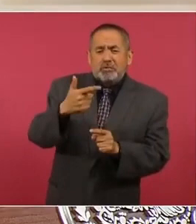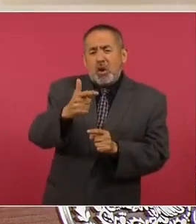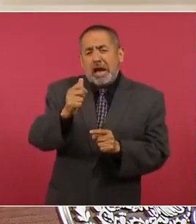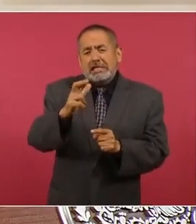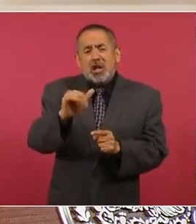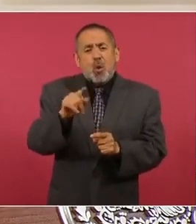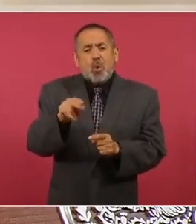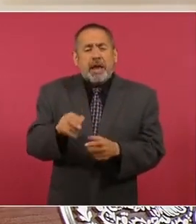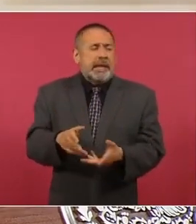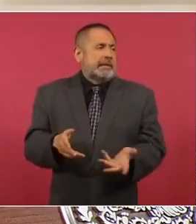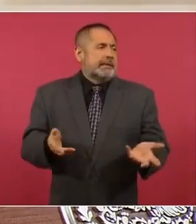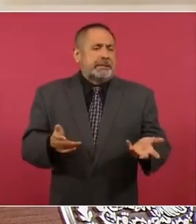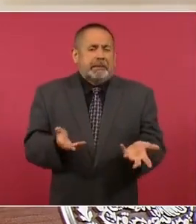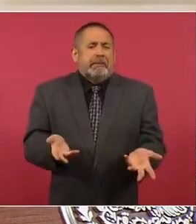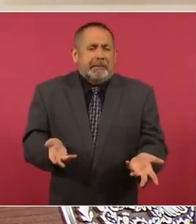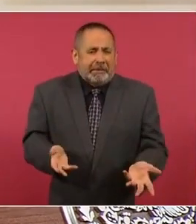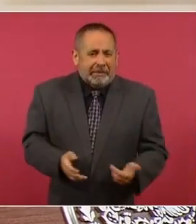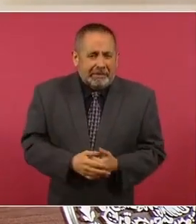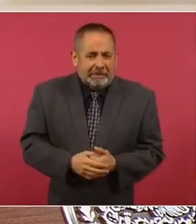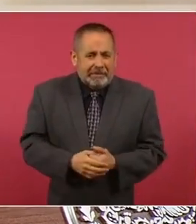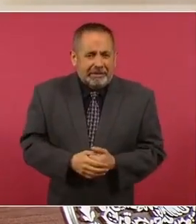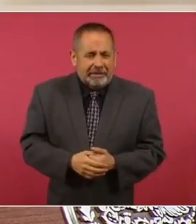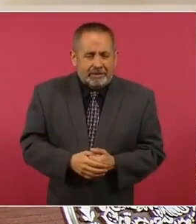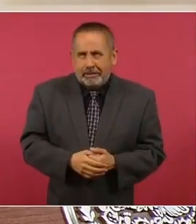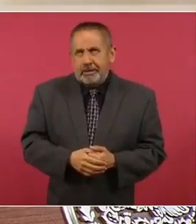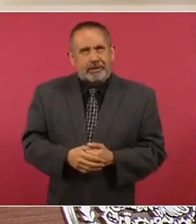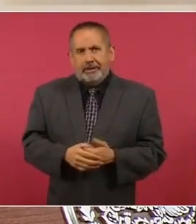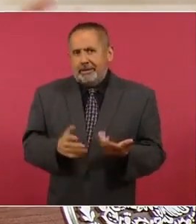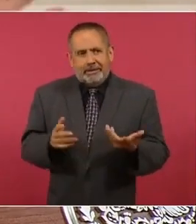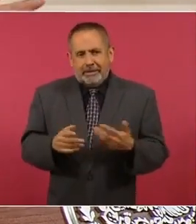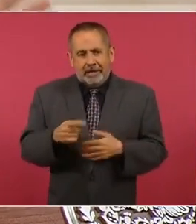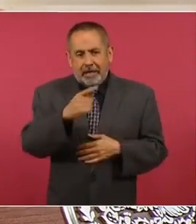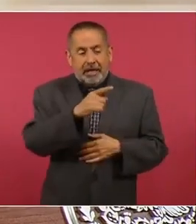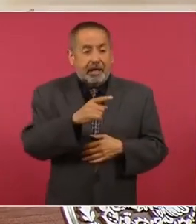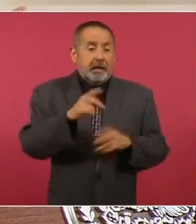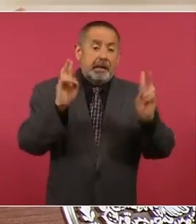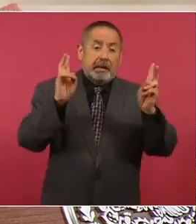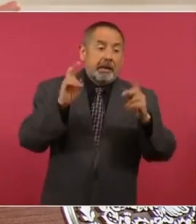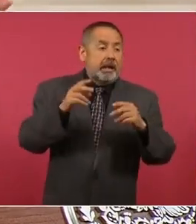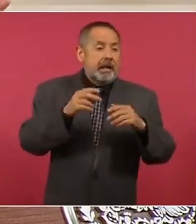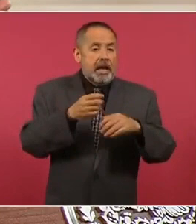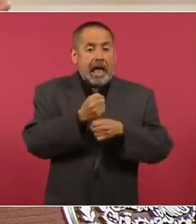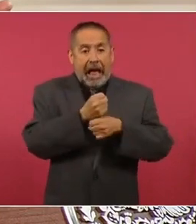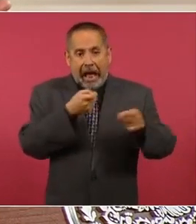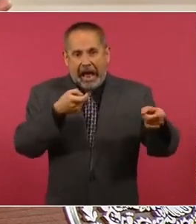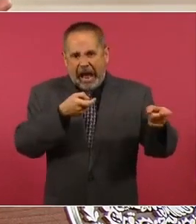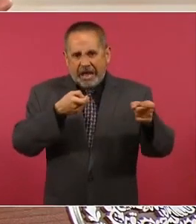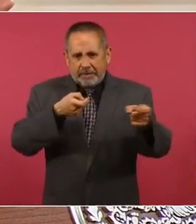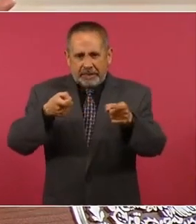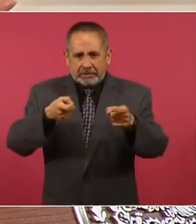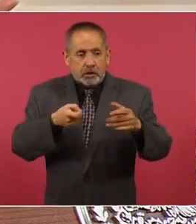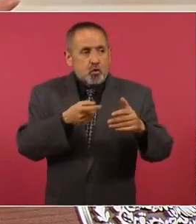Entonces, el operativo fue meter armas